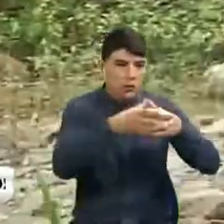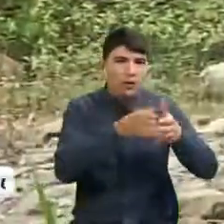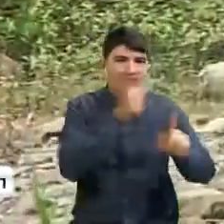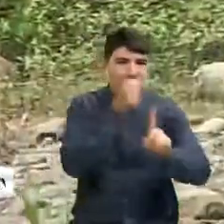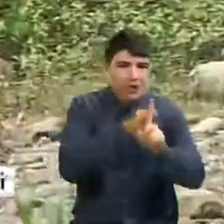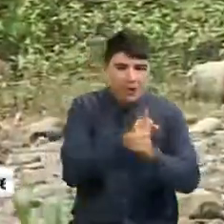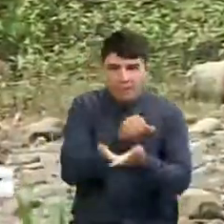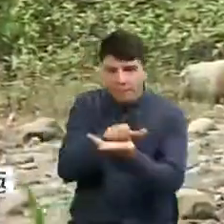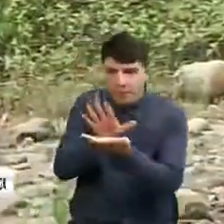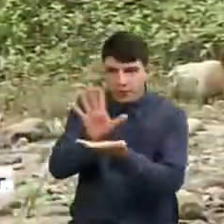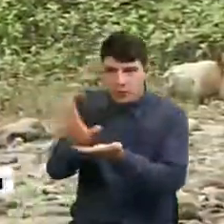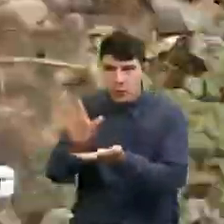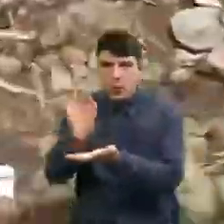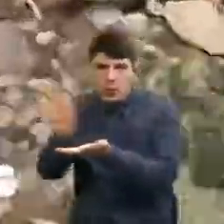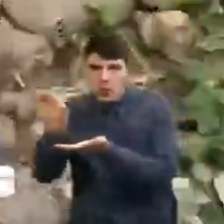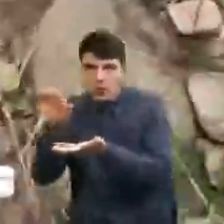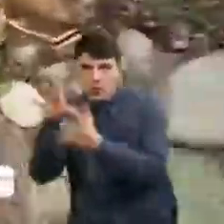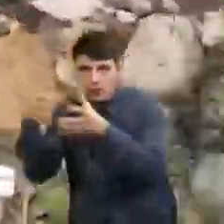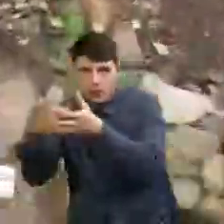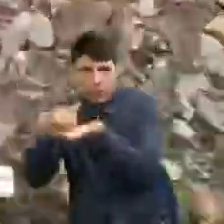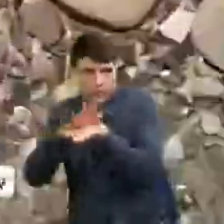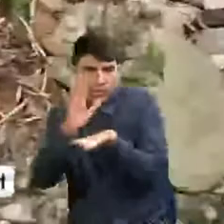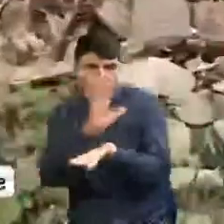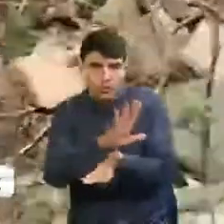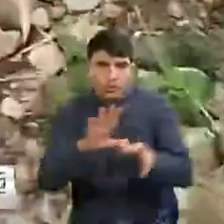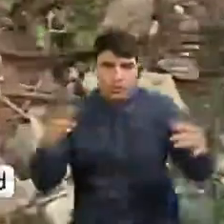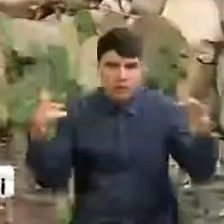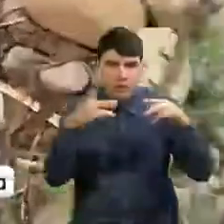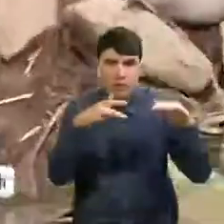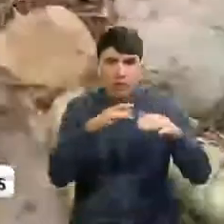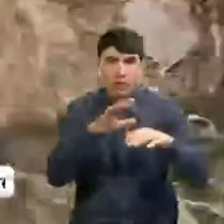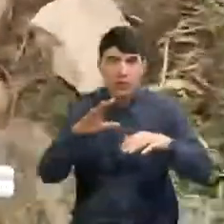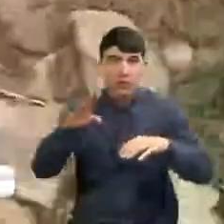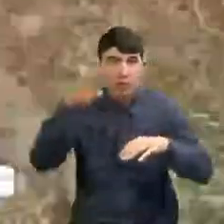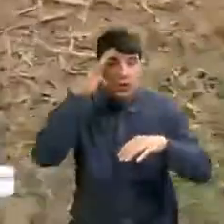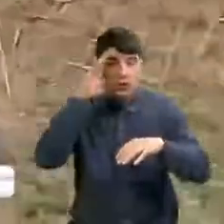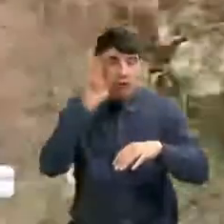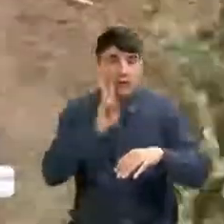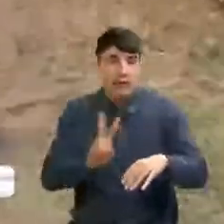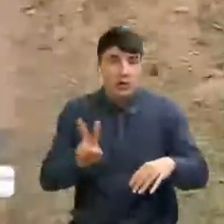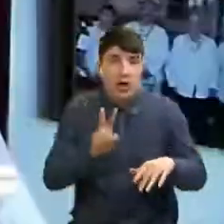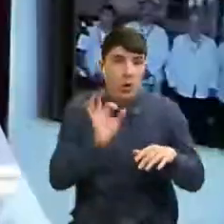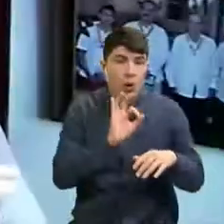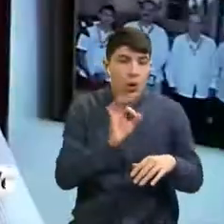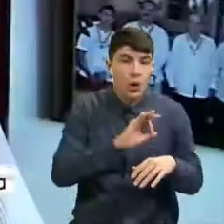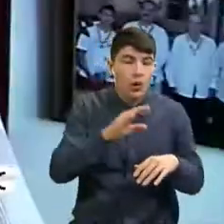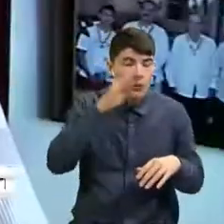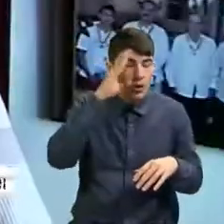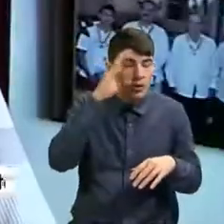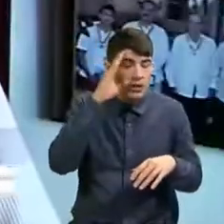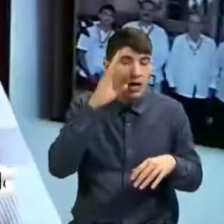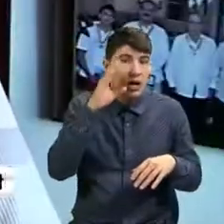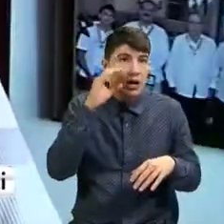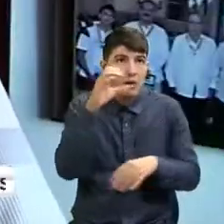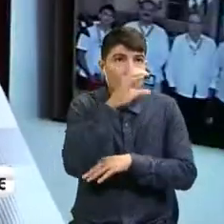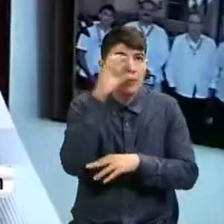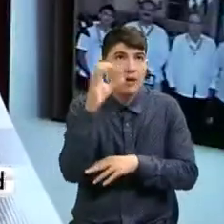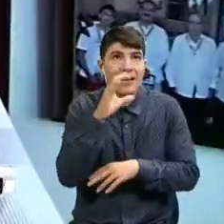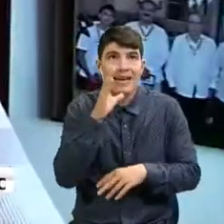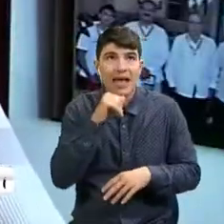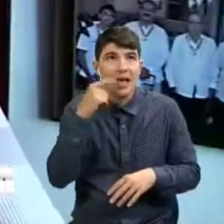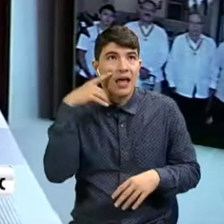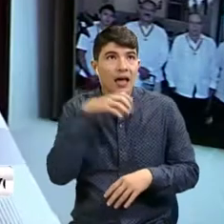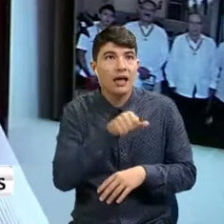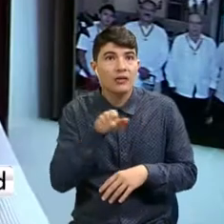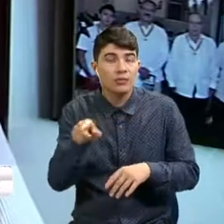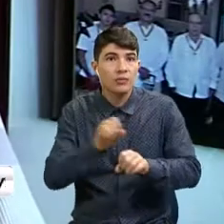a otra organización armada ni la fuerza armada venezolana ni las autoridades colombianas se han dado cuenta de los enfrentamientos a plena